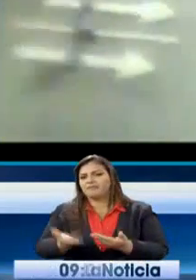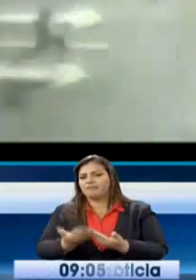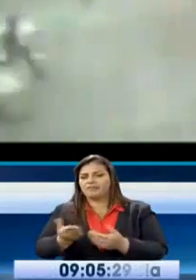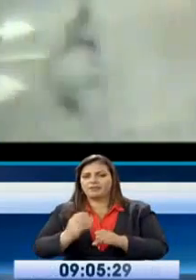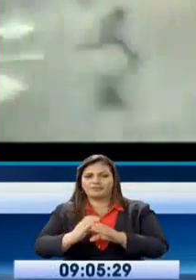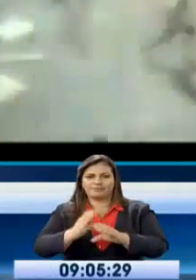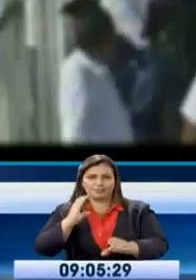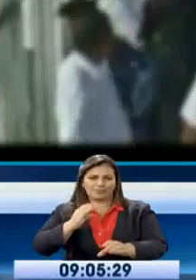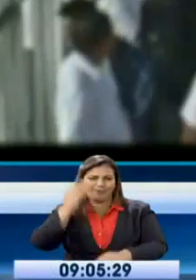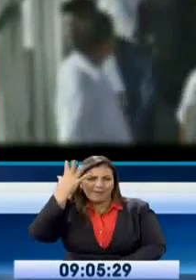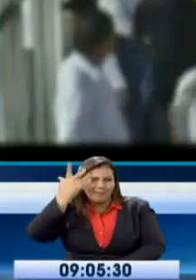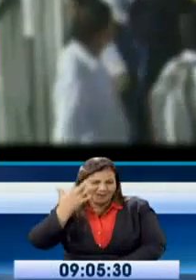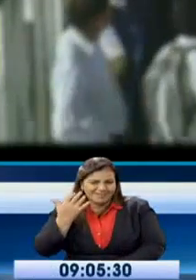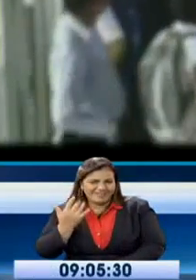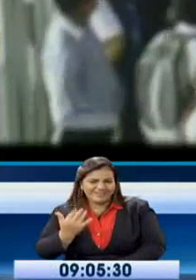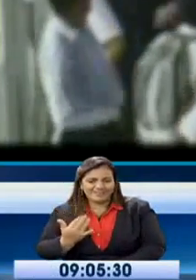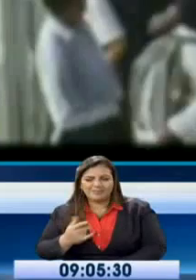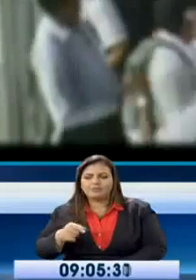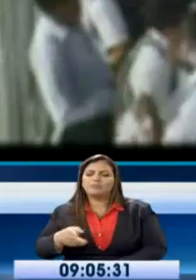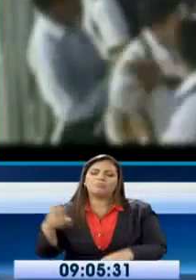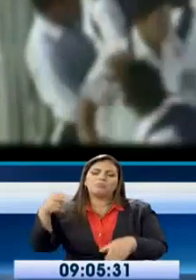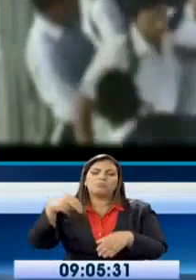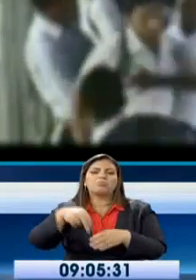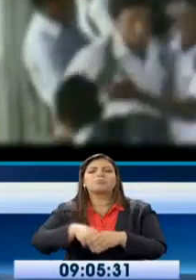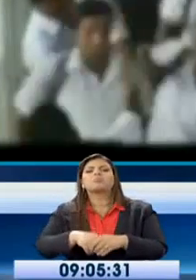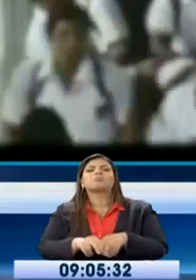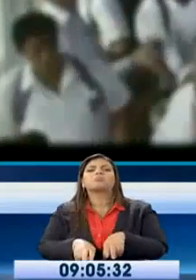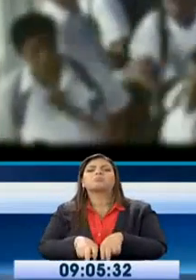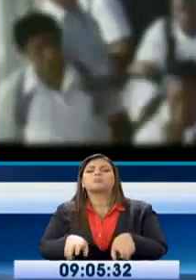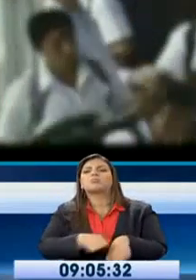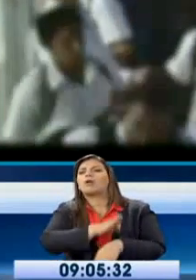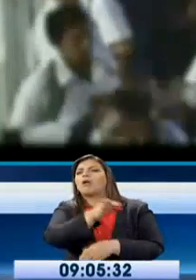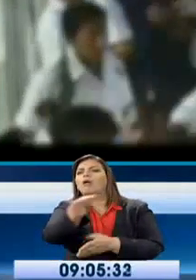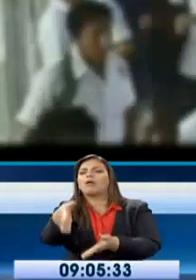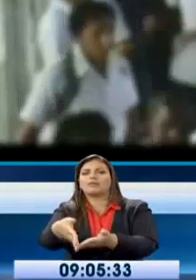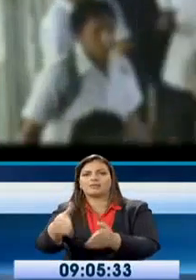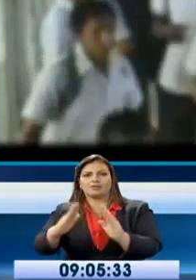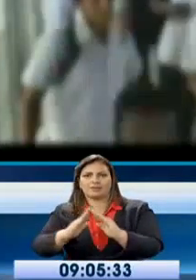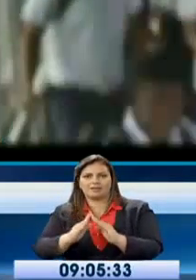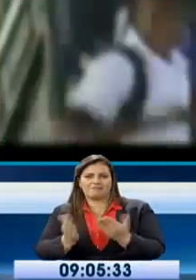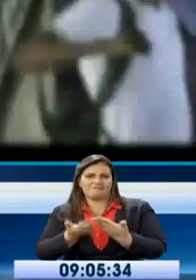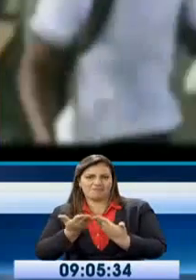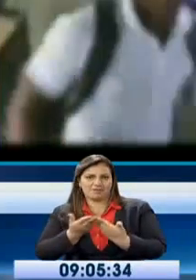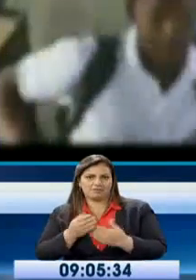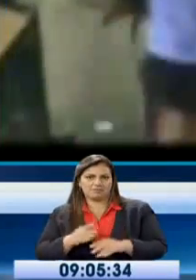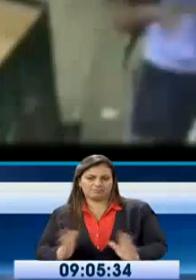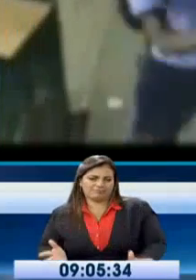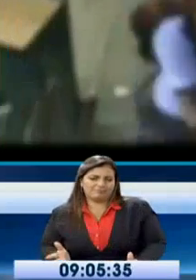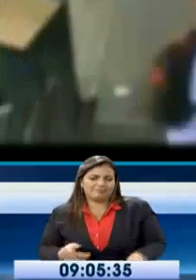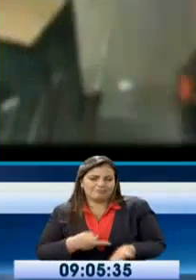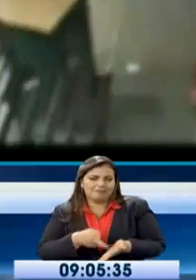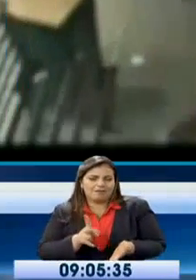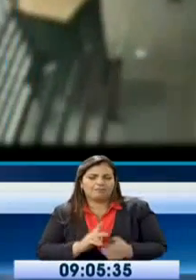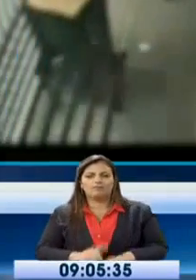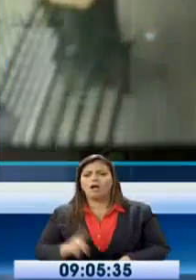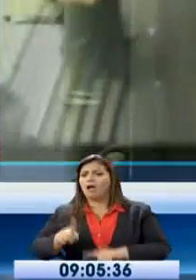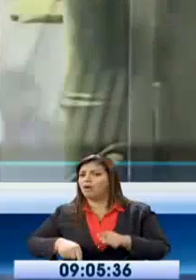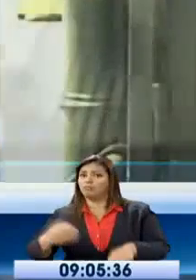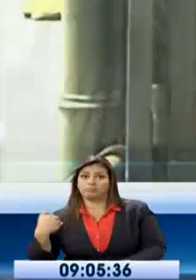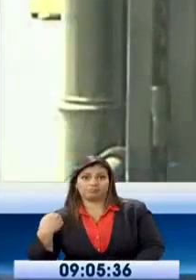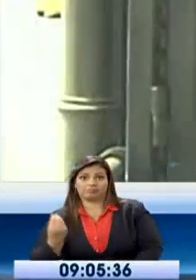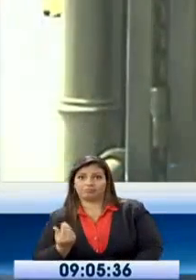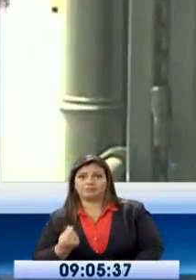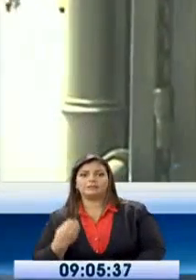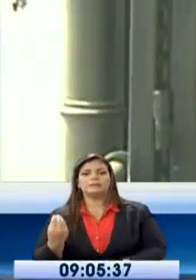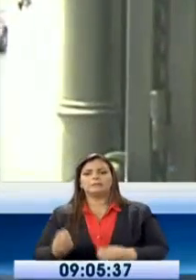deben de preocuparse más, preguntar, averiguar qué hacen sus hijos cuando salen de los establecimientos educativos en el camino antes de llegar a